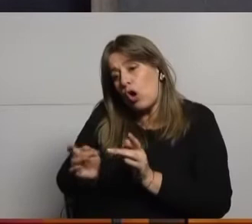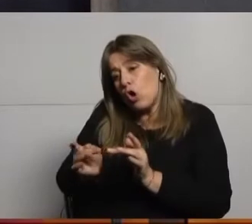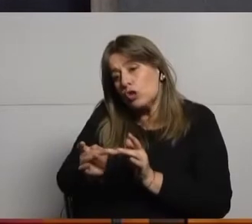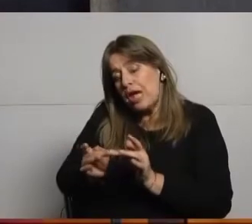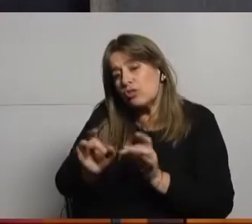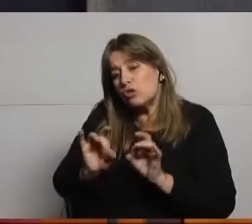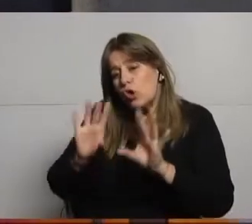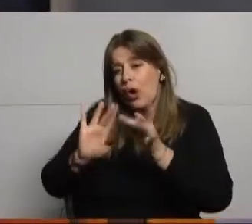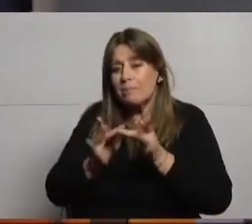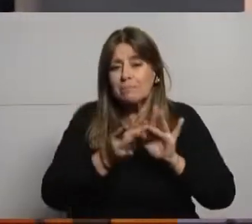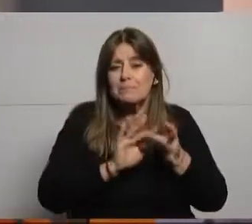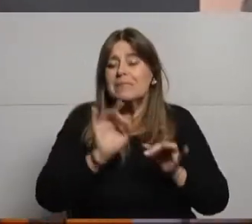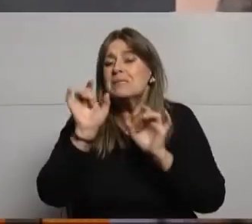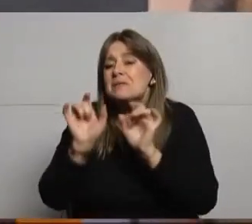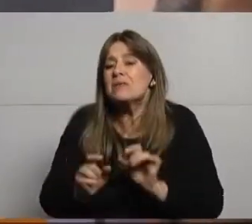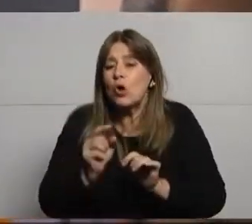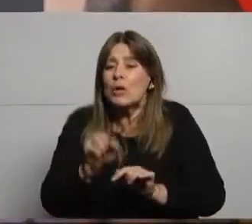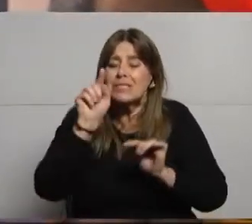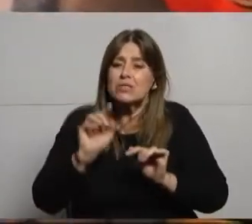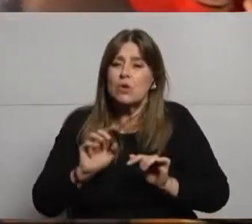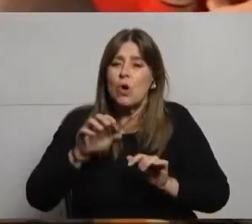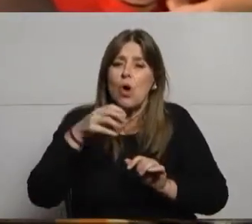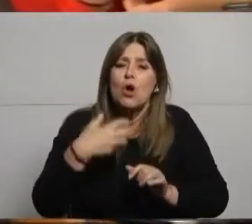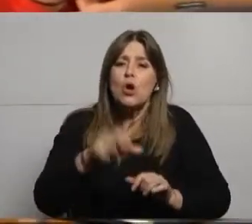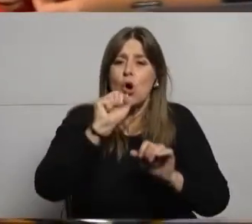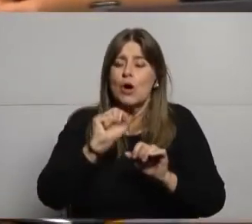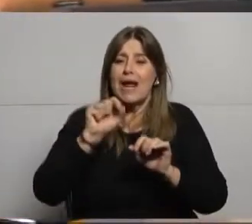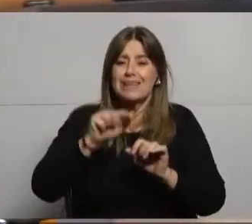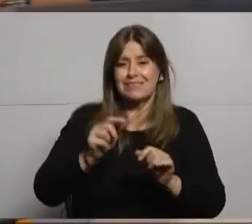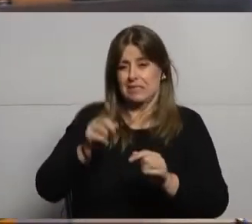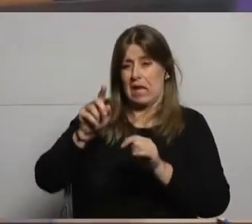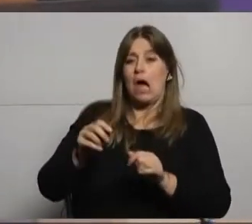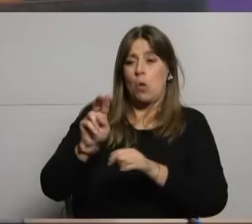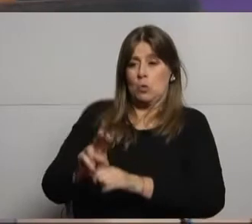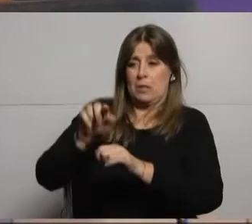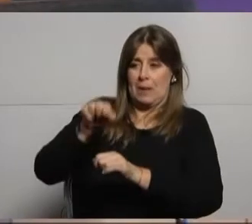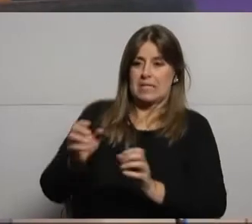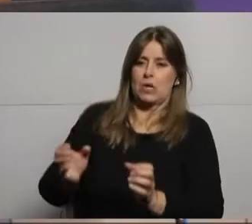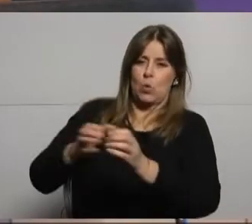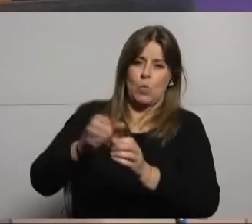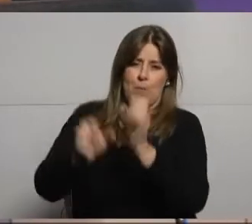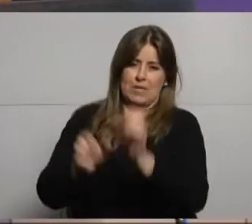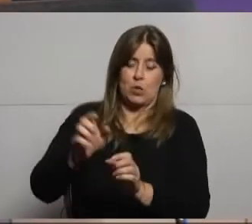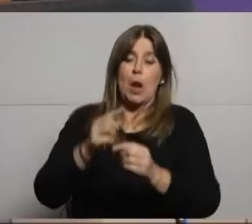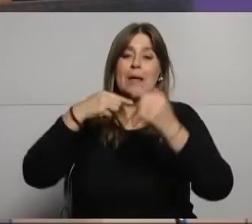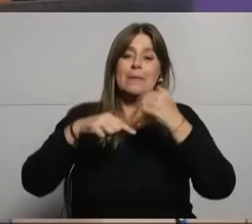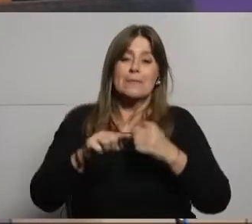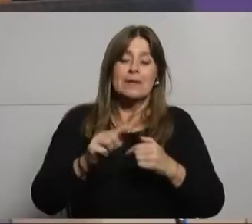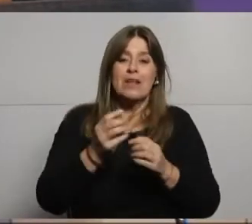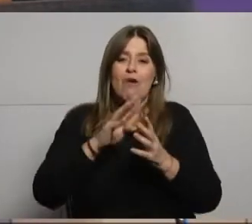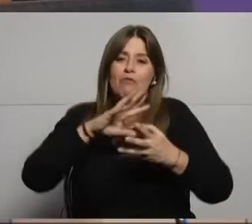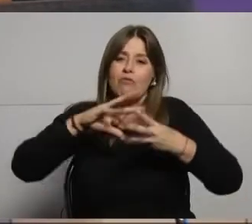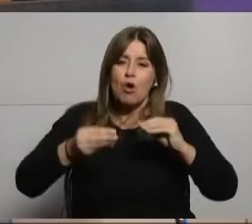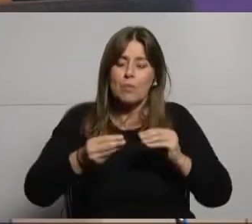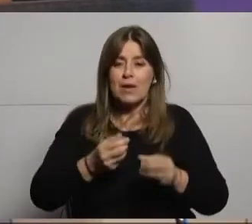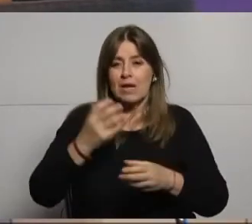contacta. Con eso ya logra que sea útil para ese conjunto. Y esa es también la forma en que podemos lograr